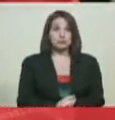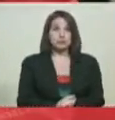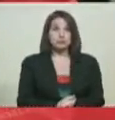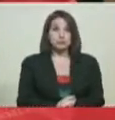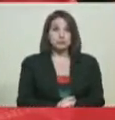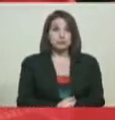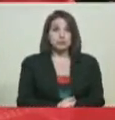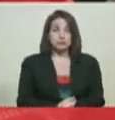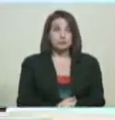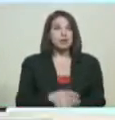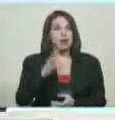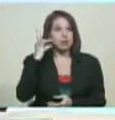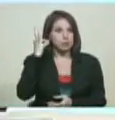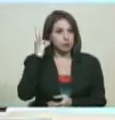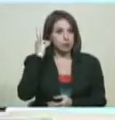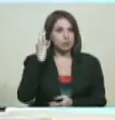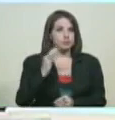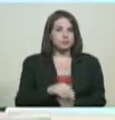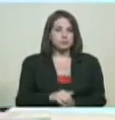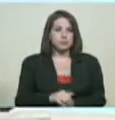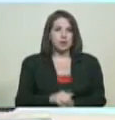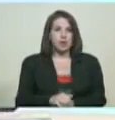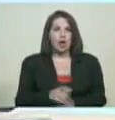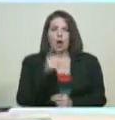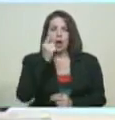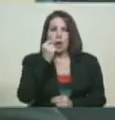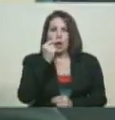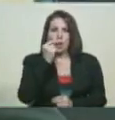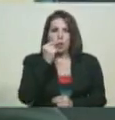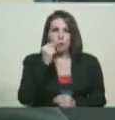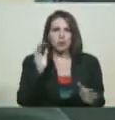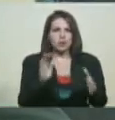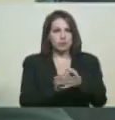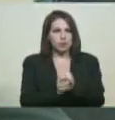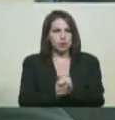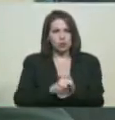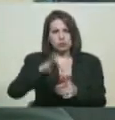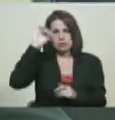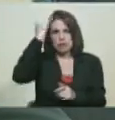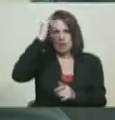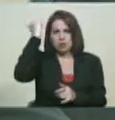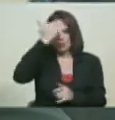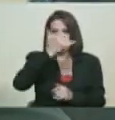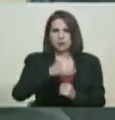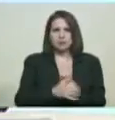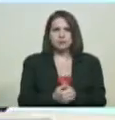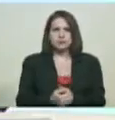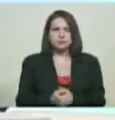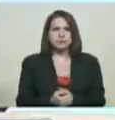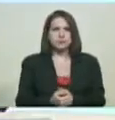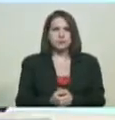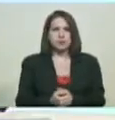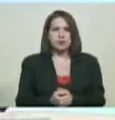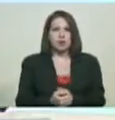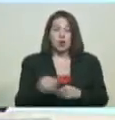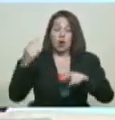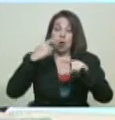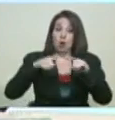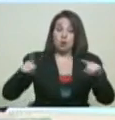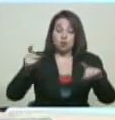entre las mujeres compañero gobernador de yaracuy camarada gobernador de